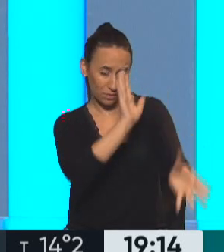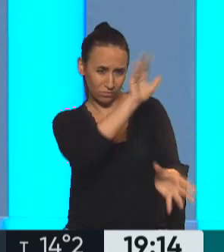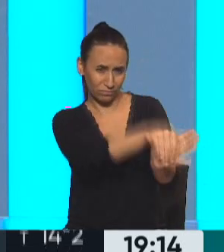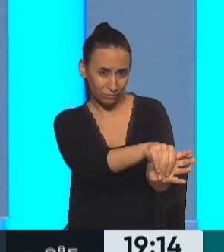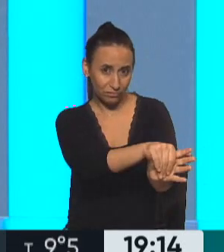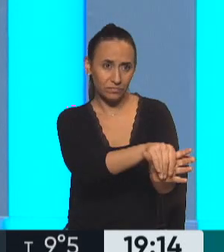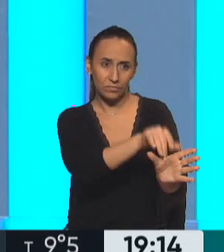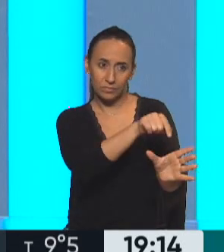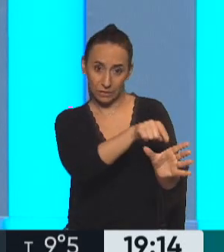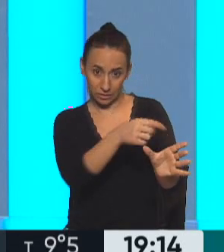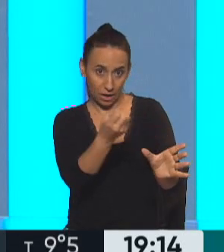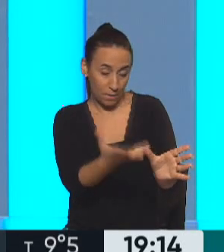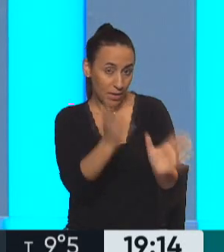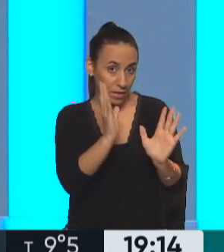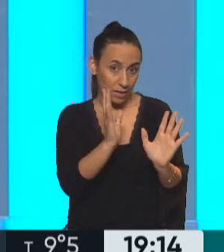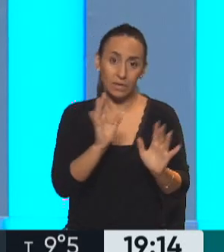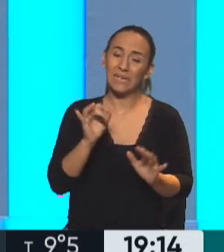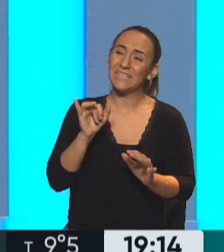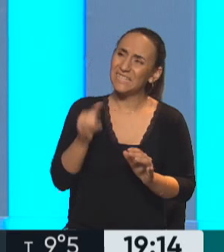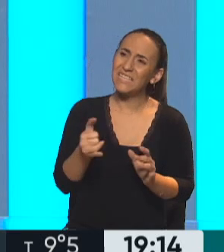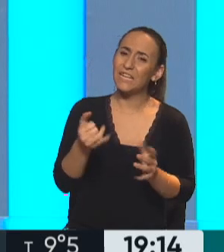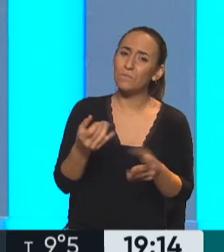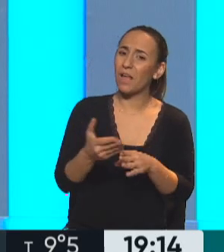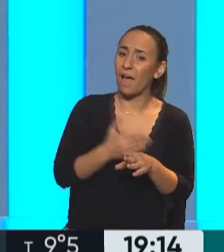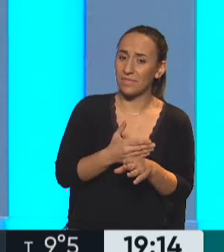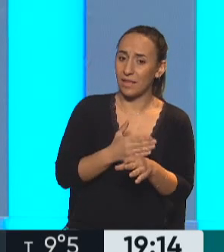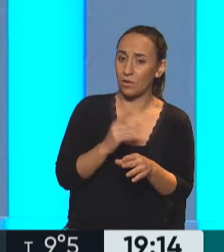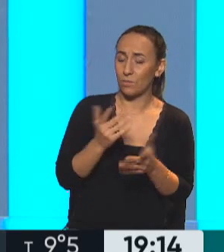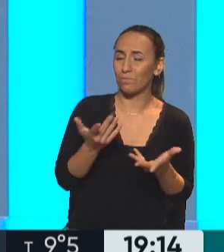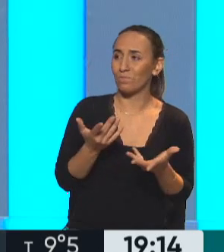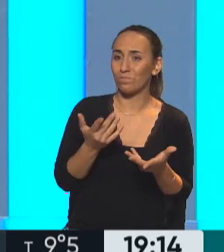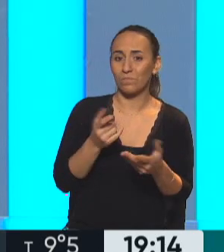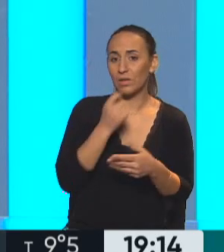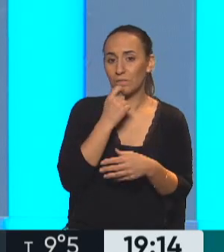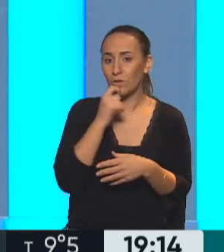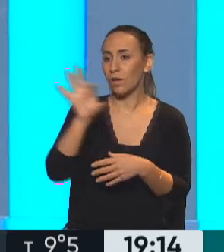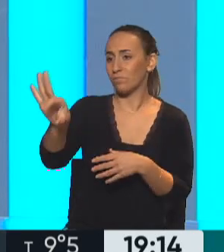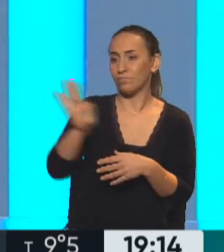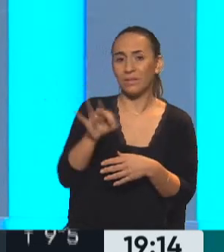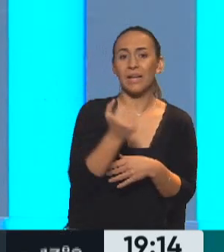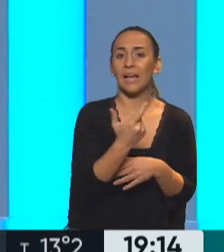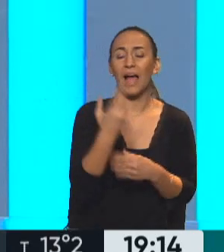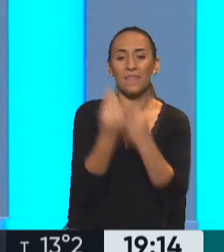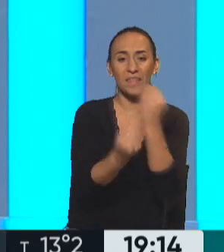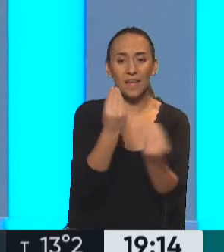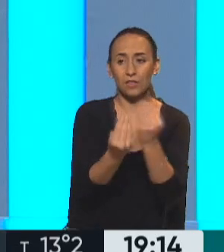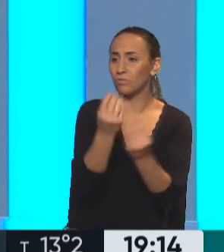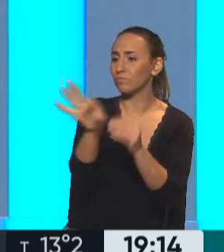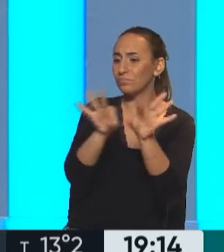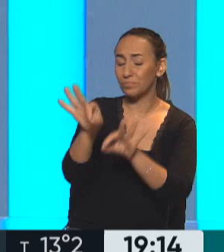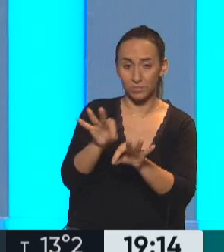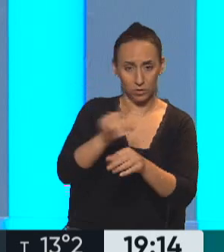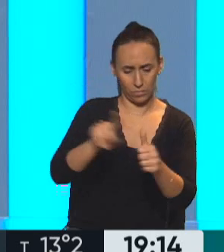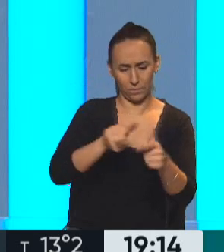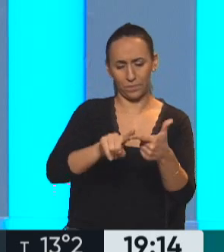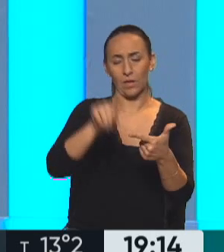no se generaba la nominación de candidatos, no había